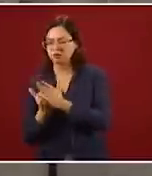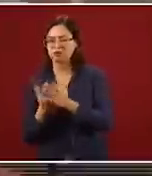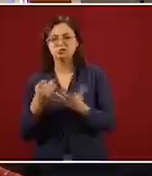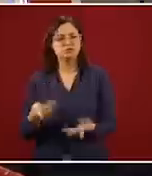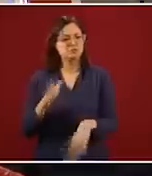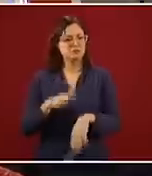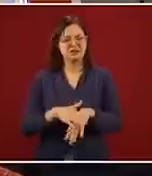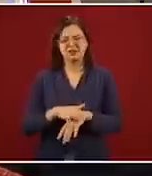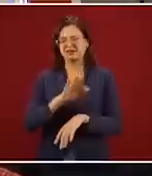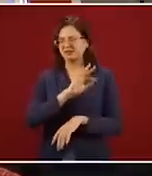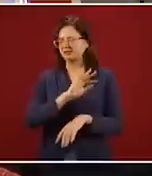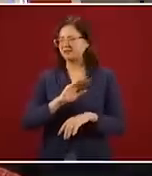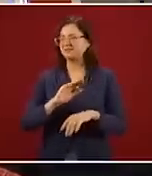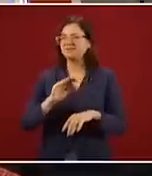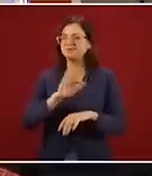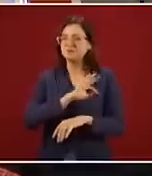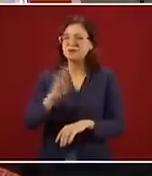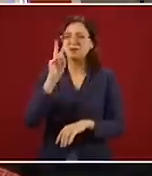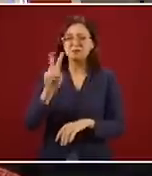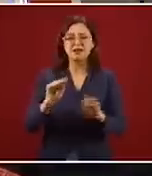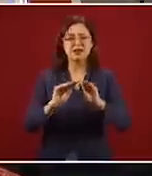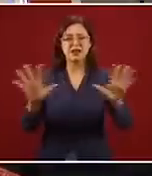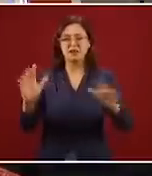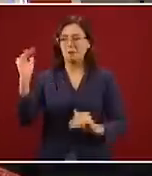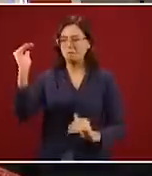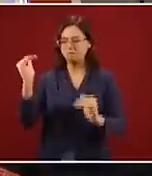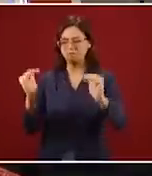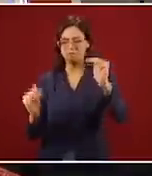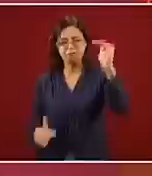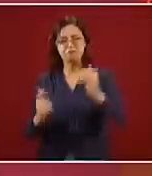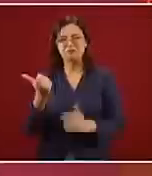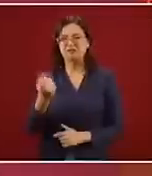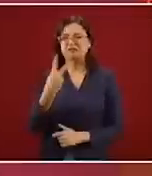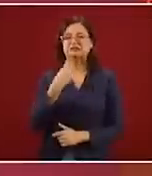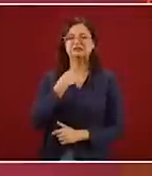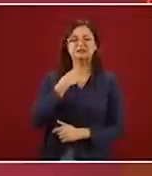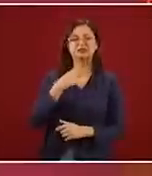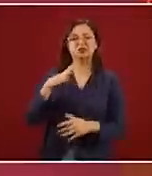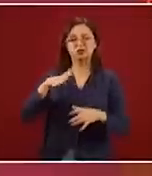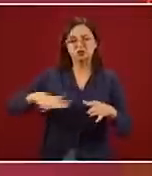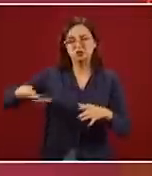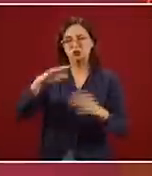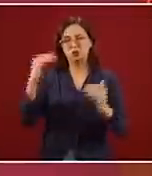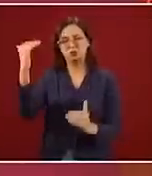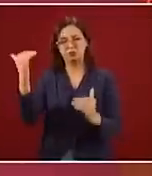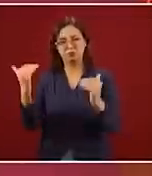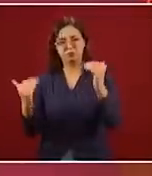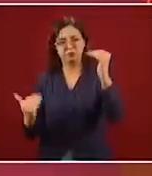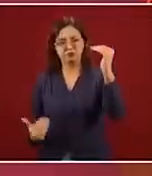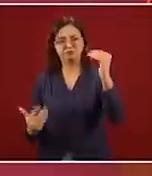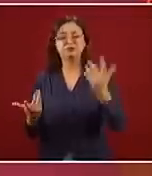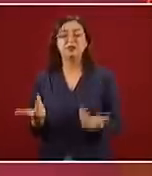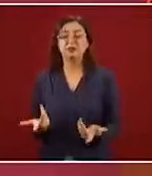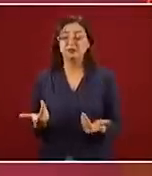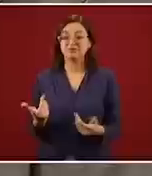tiene enormes desigualdades económicas y sociales que son una causa muy importante del estado que guarda